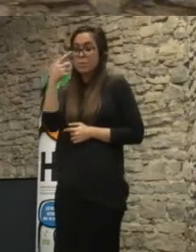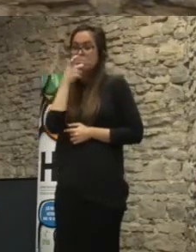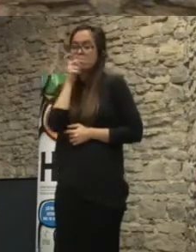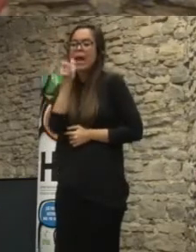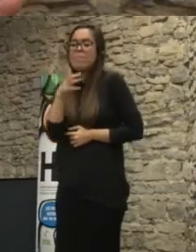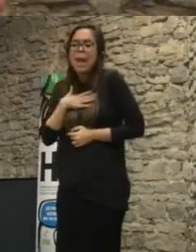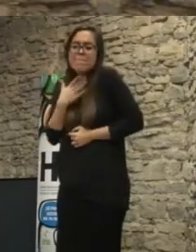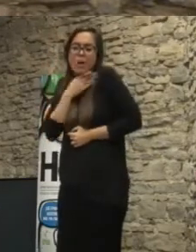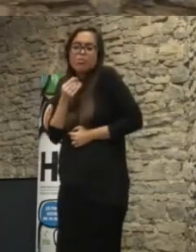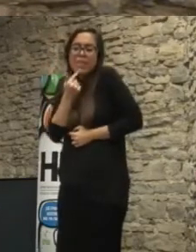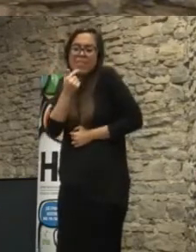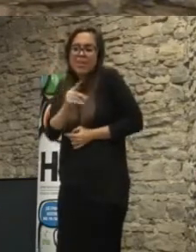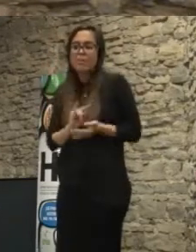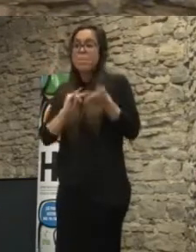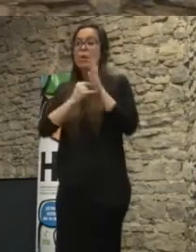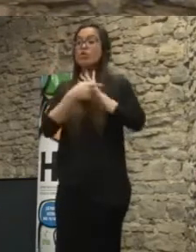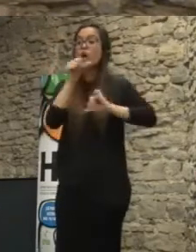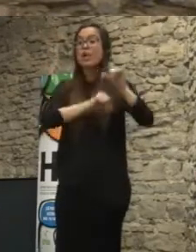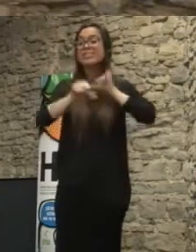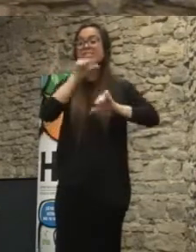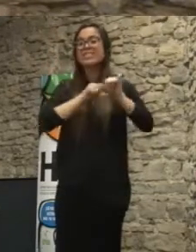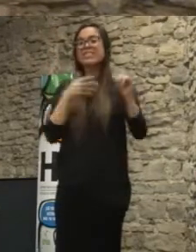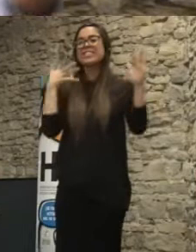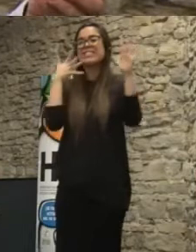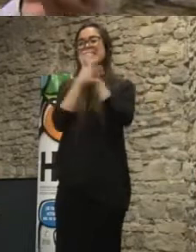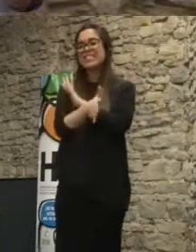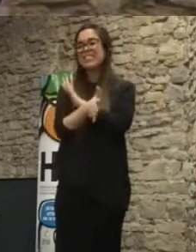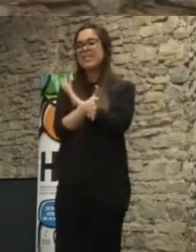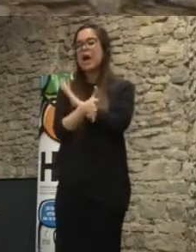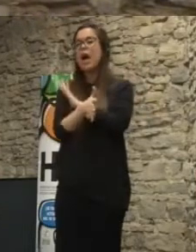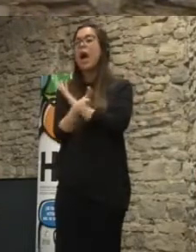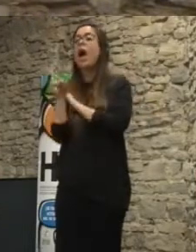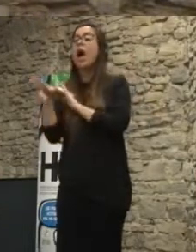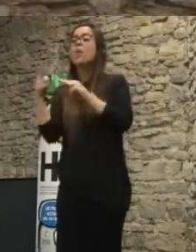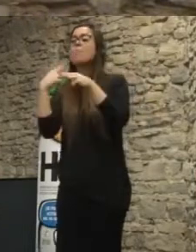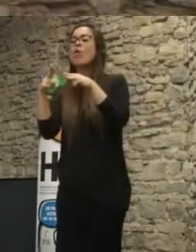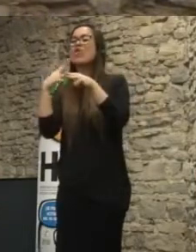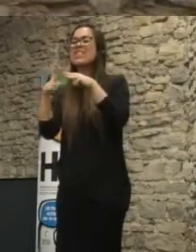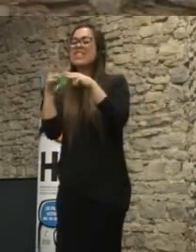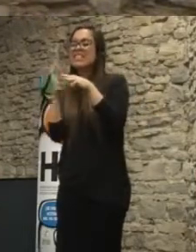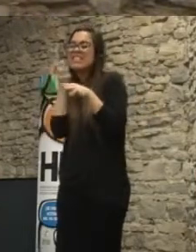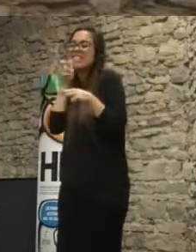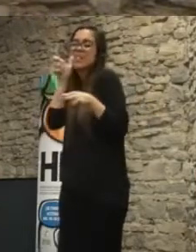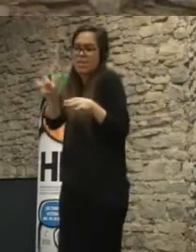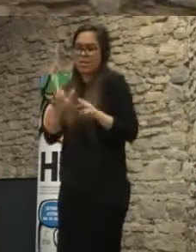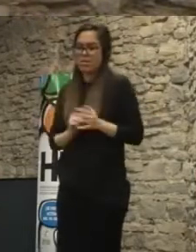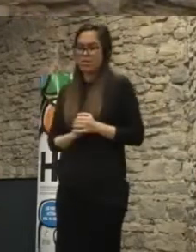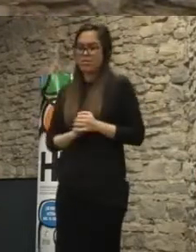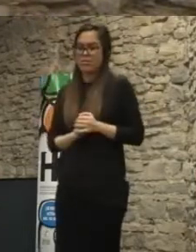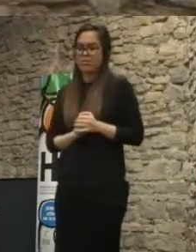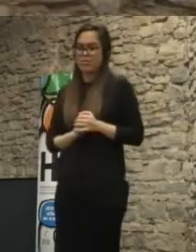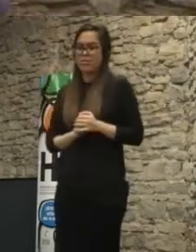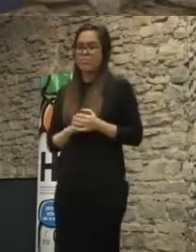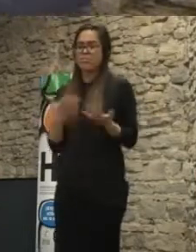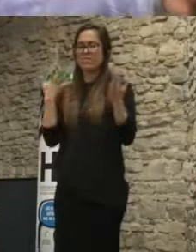a mí me gusta decir que el proyecto asociativo es lo que politiza la asociación. Pero lo que la politiza no desde el punto de vista